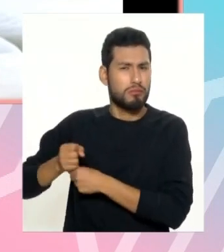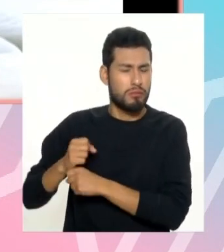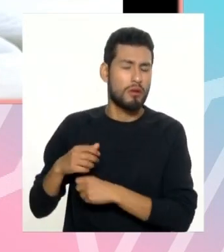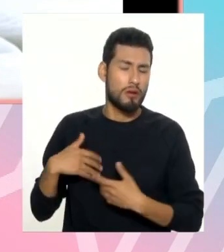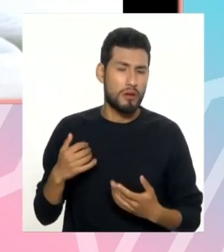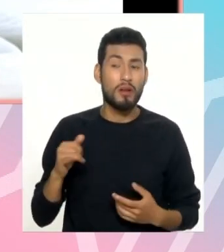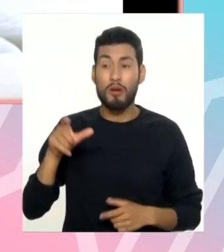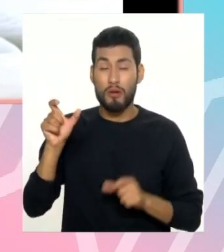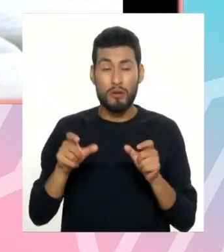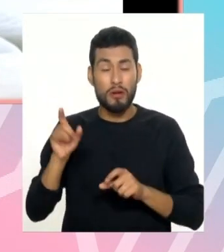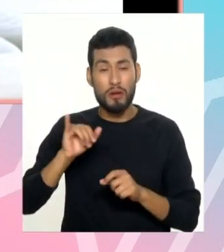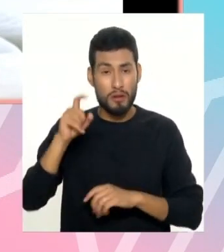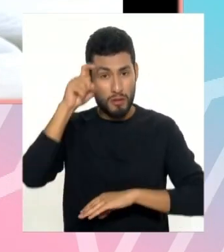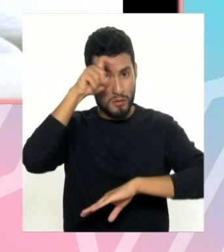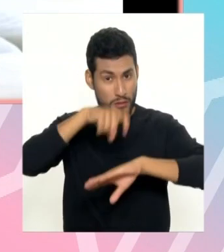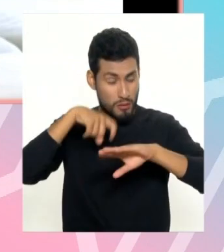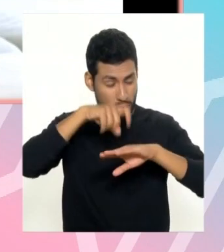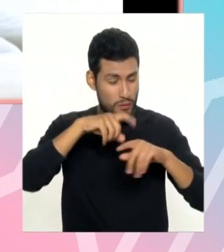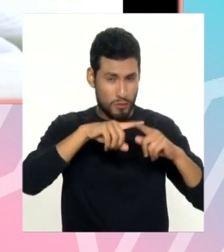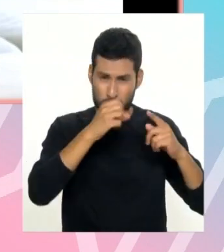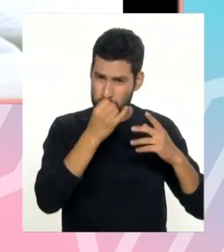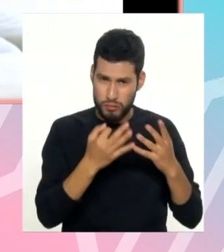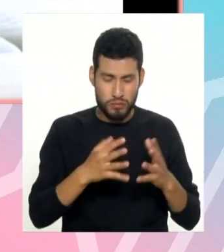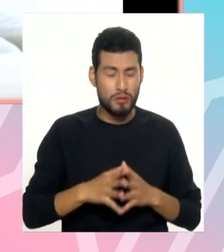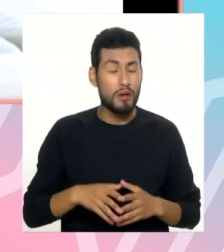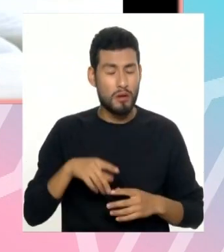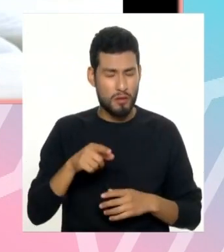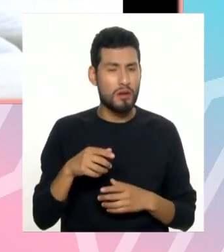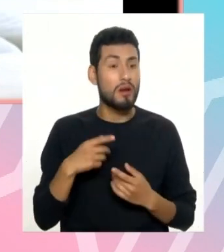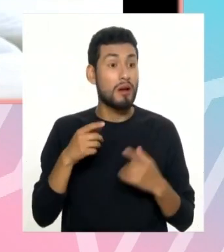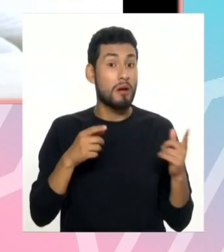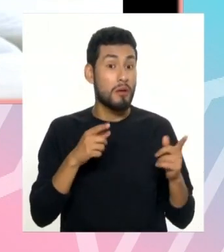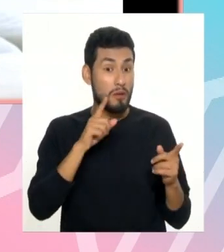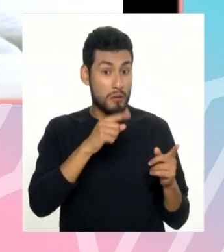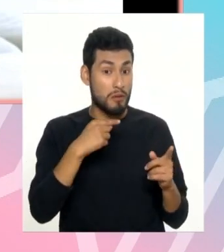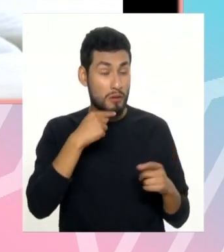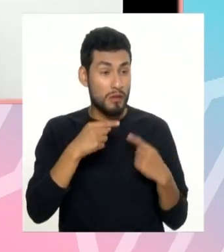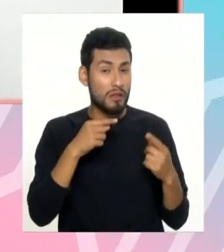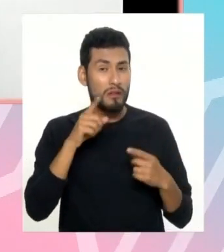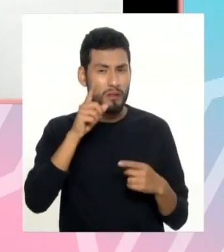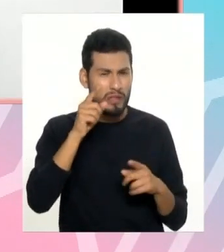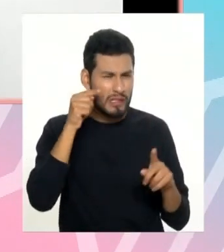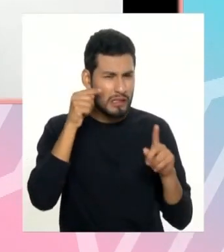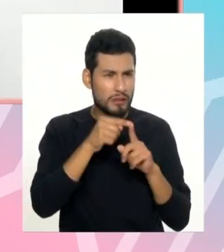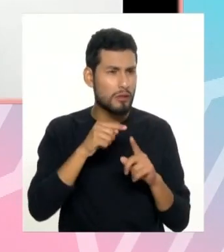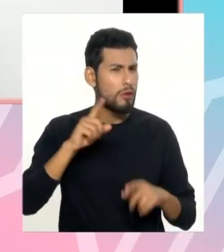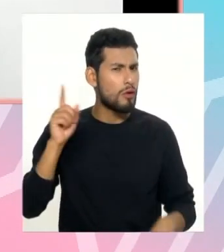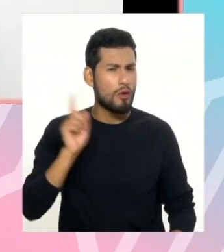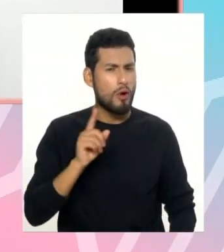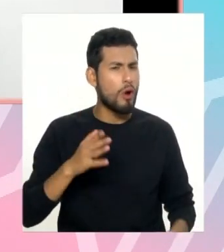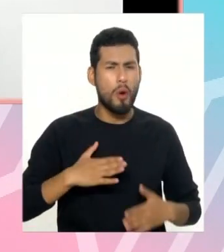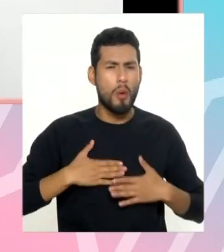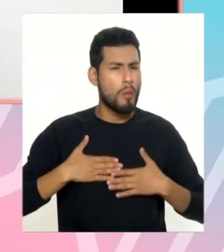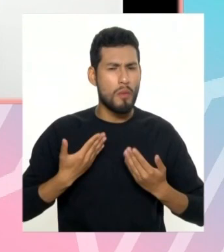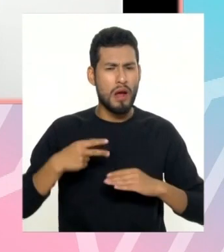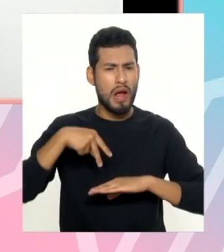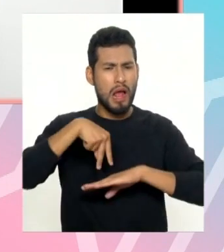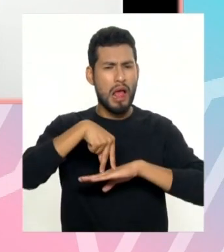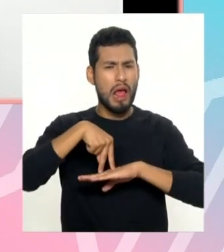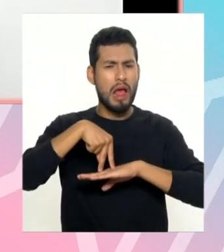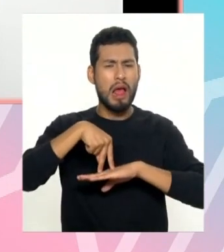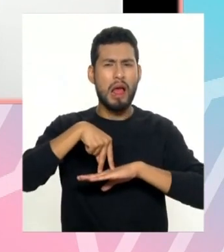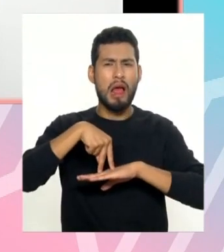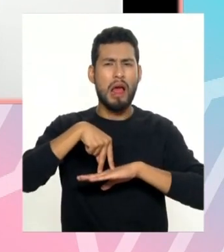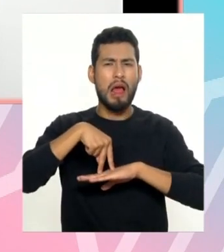en la degeneración de la columna. Claro. Ahora, el señor ha dado una molestia bien característica. No puede estar parado en una misma